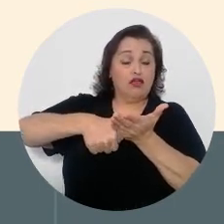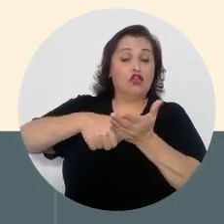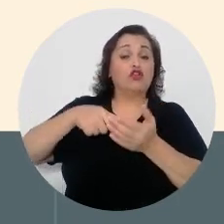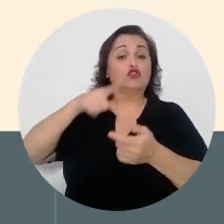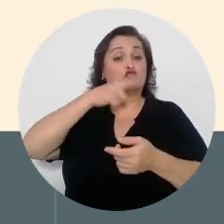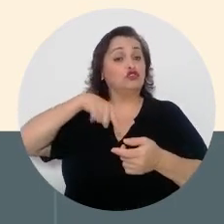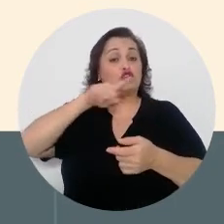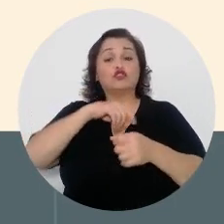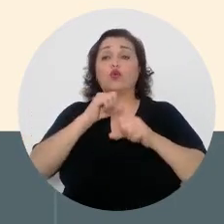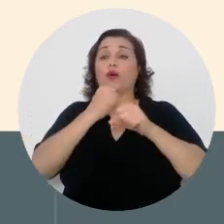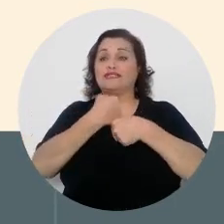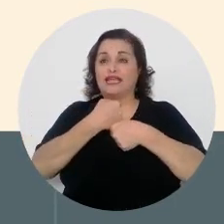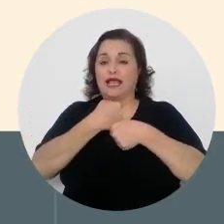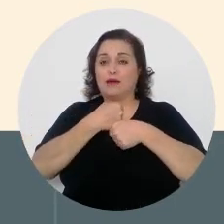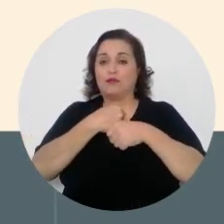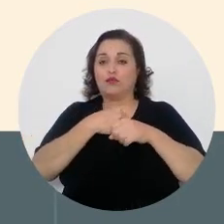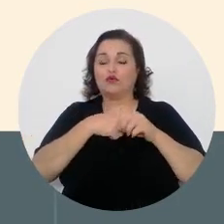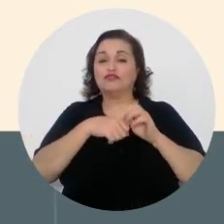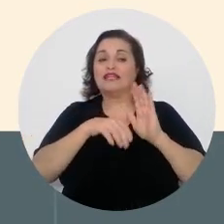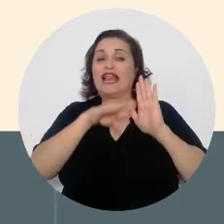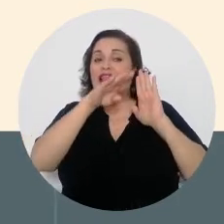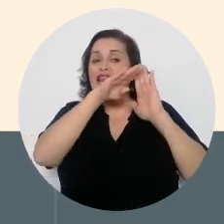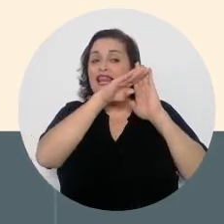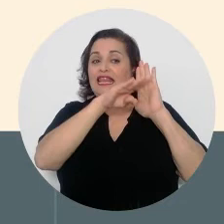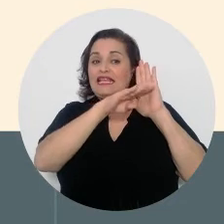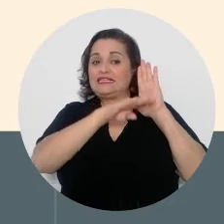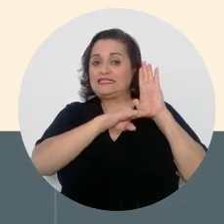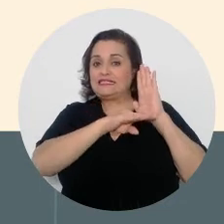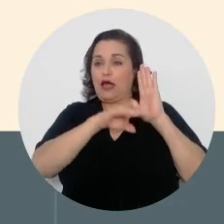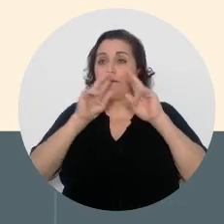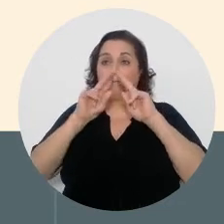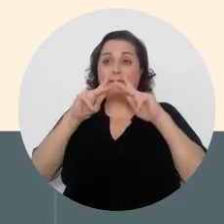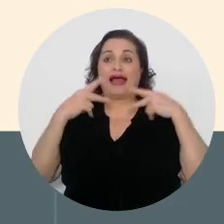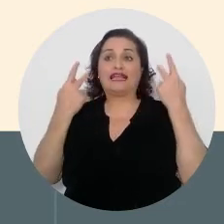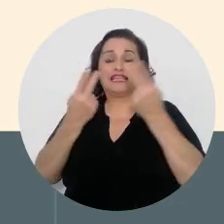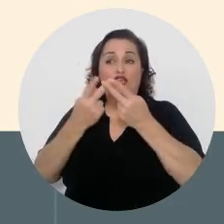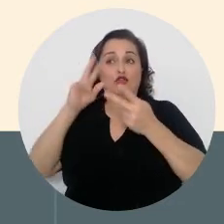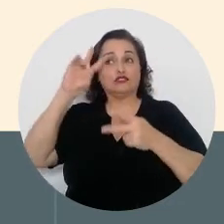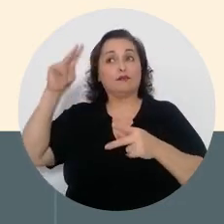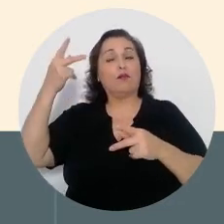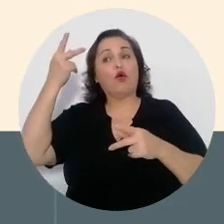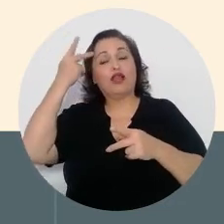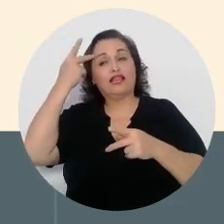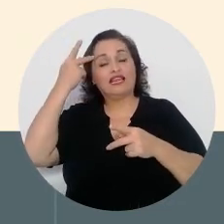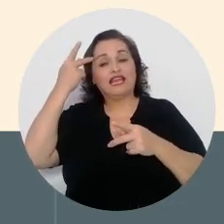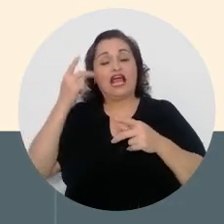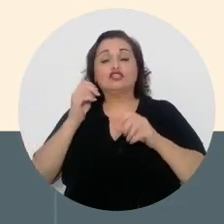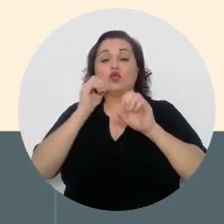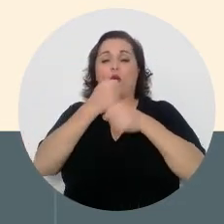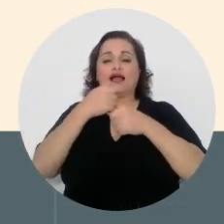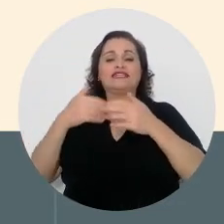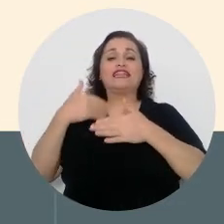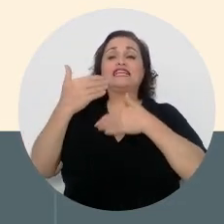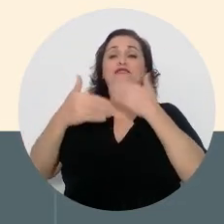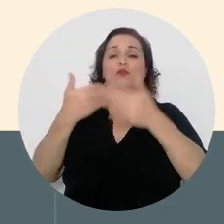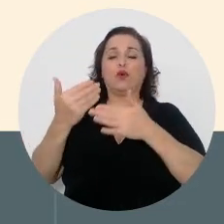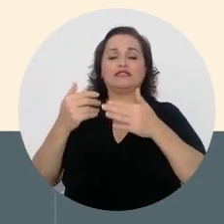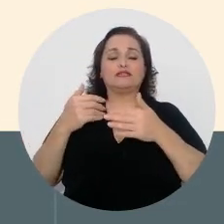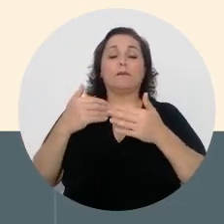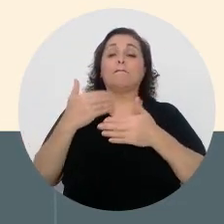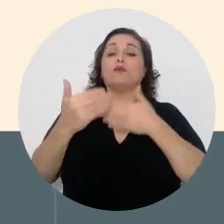votar, lo hacemos con una lista cerrada y bloqueada que los partidos políticos lo proveen después de un